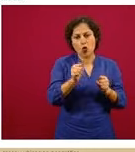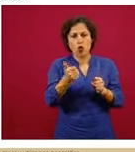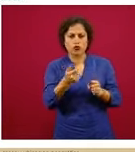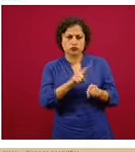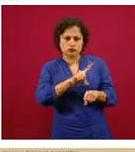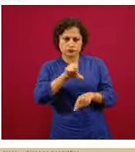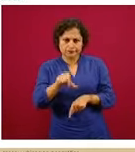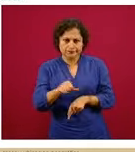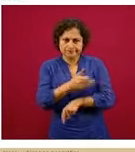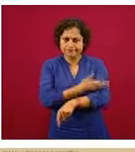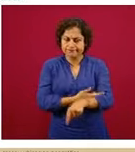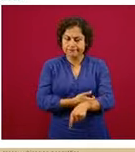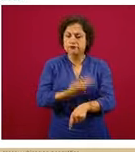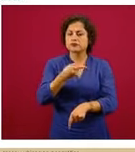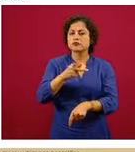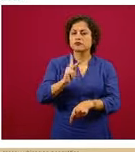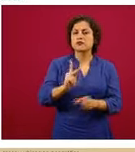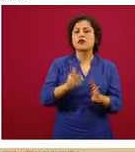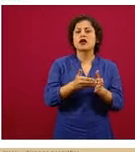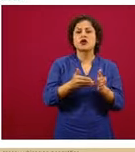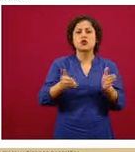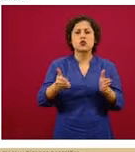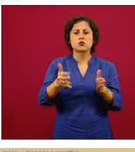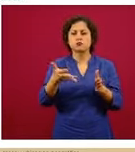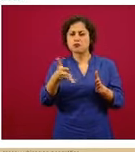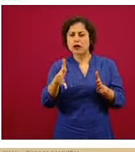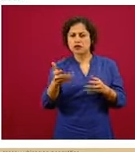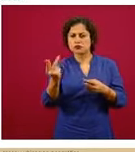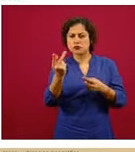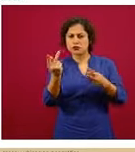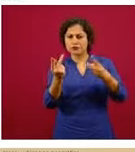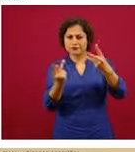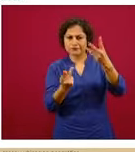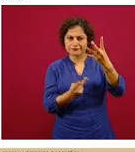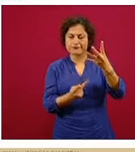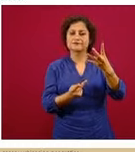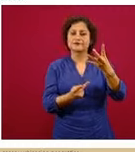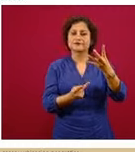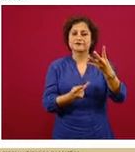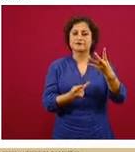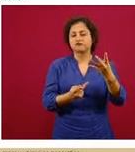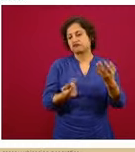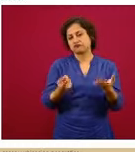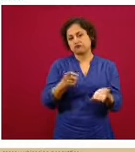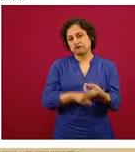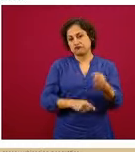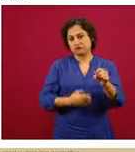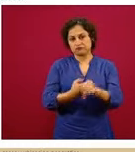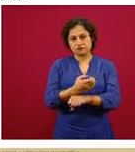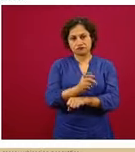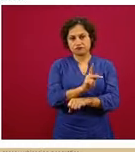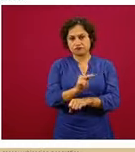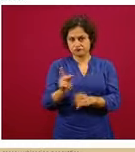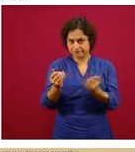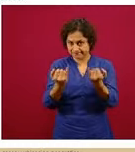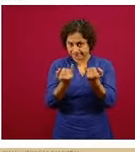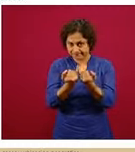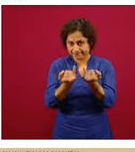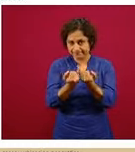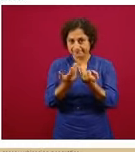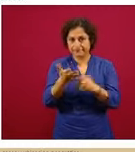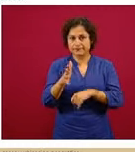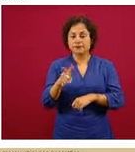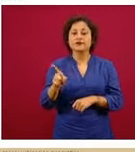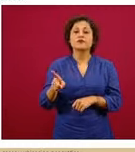todos presentan esta tendencia ascendente que vemos en el general del estado. Lógicamente se destaca